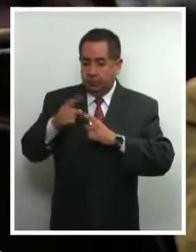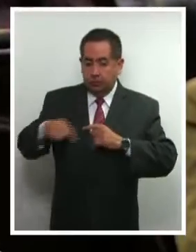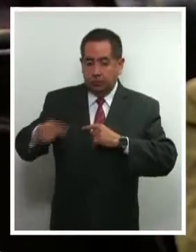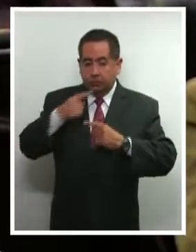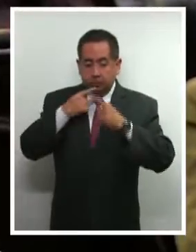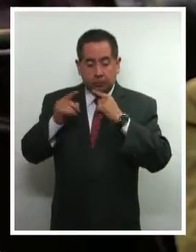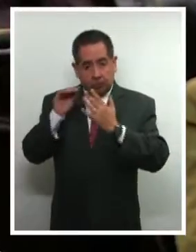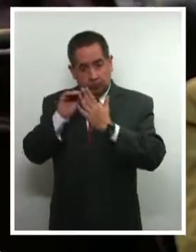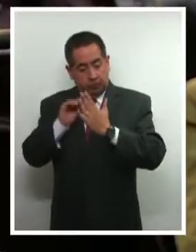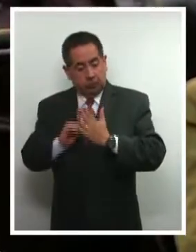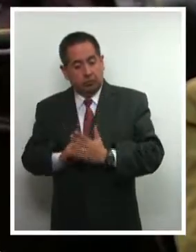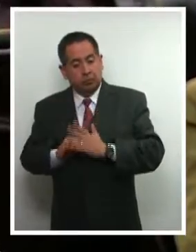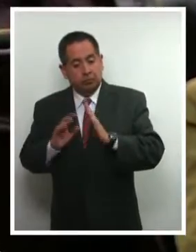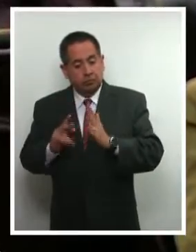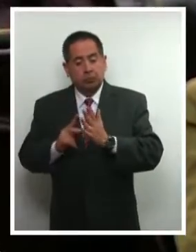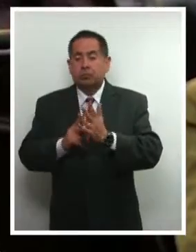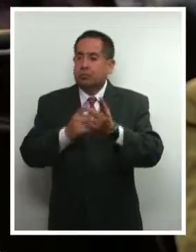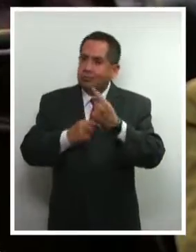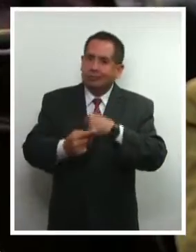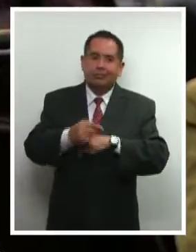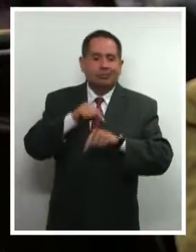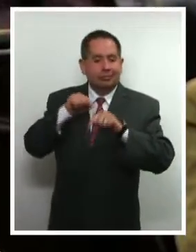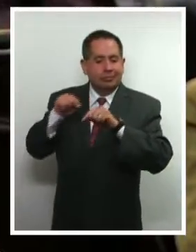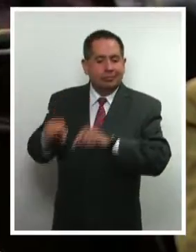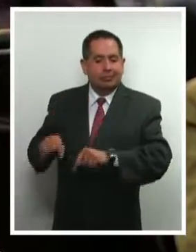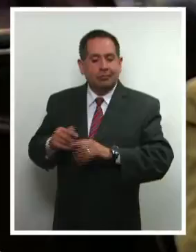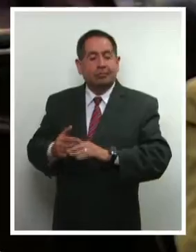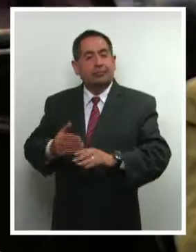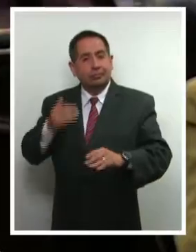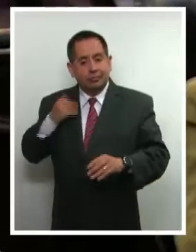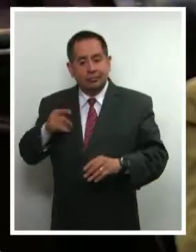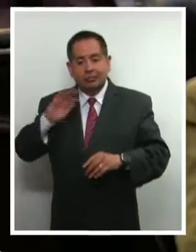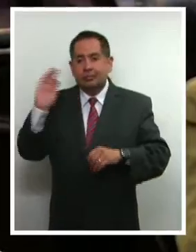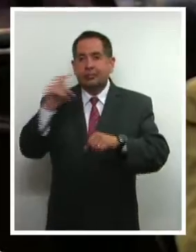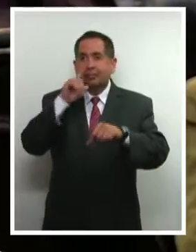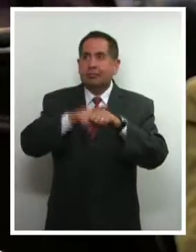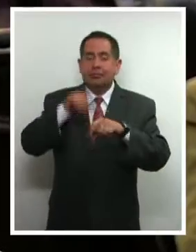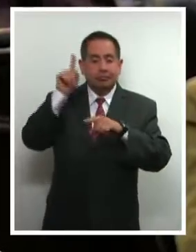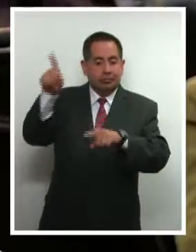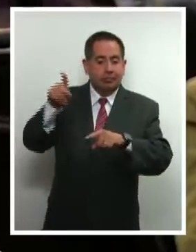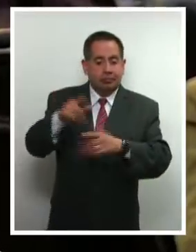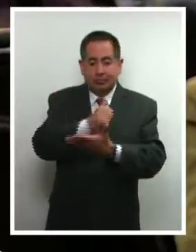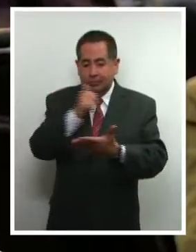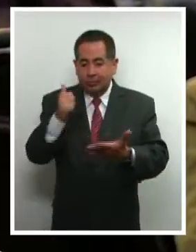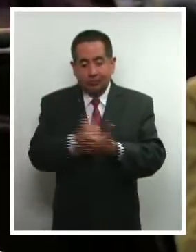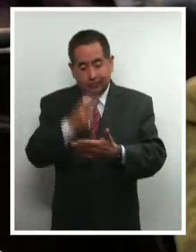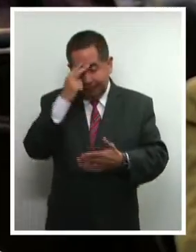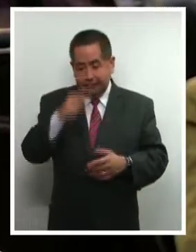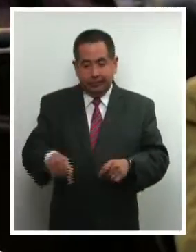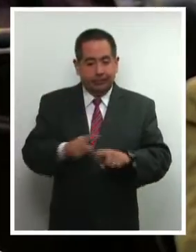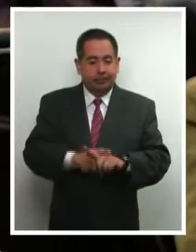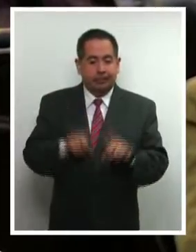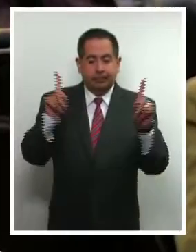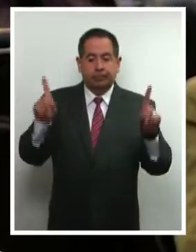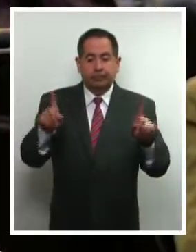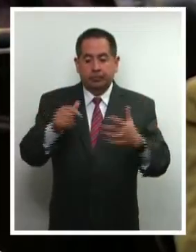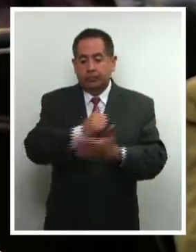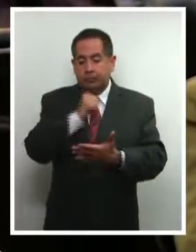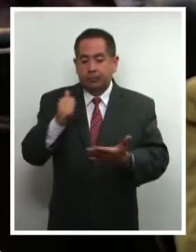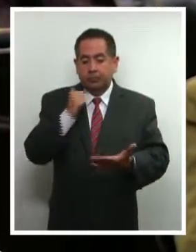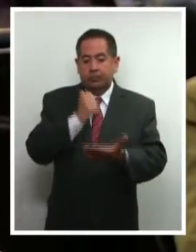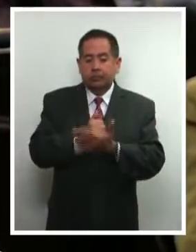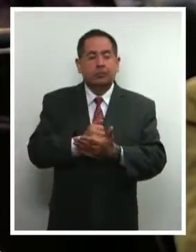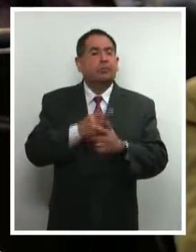están planteando, que es regresar a lo que han planteado a nivel federal. Y la Ciudad de México es otra cosa. La Ciudad de